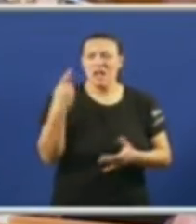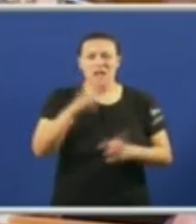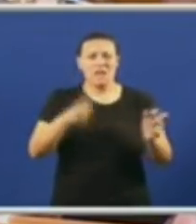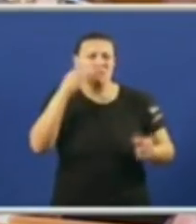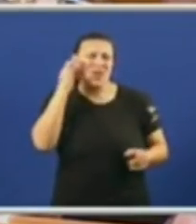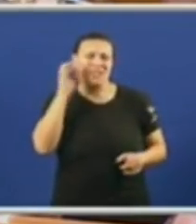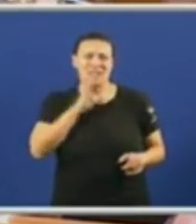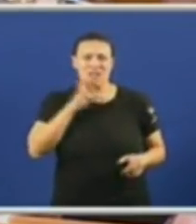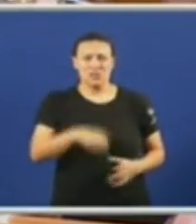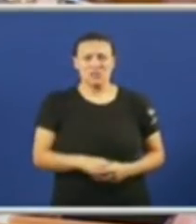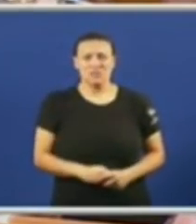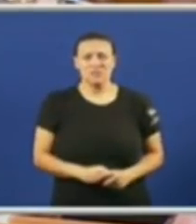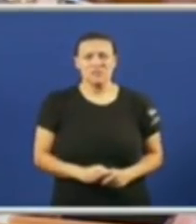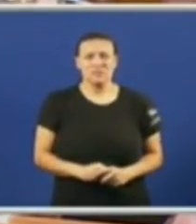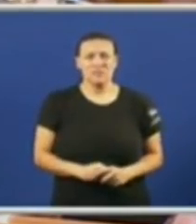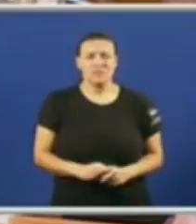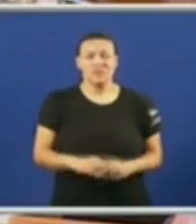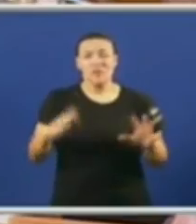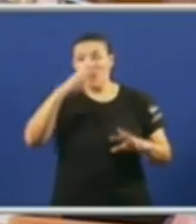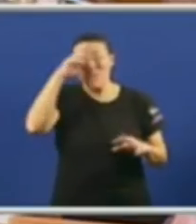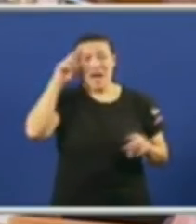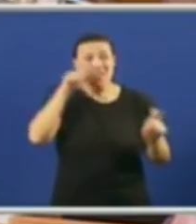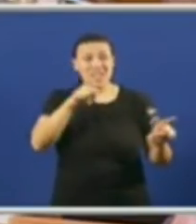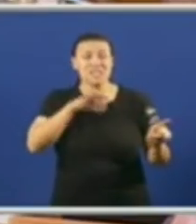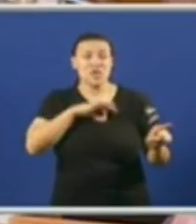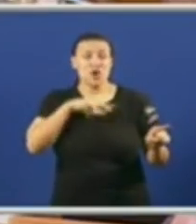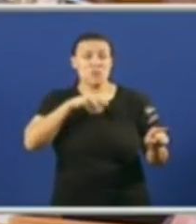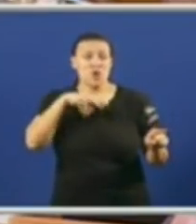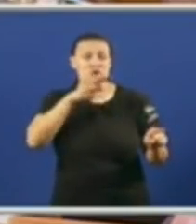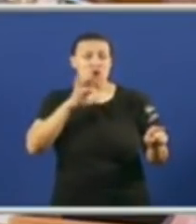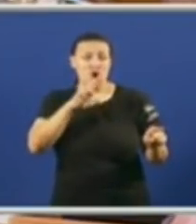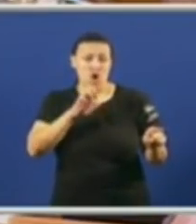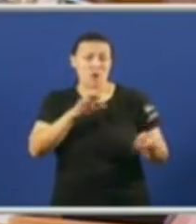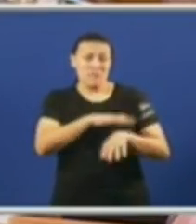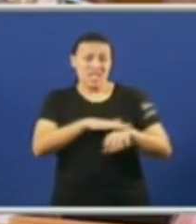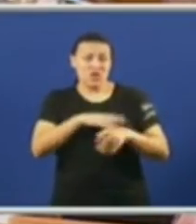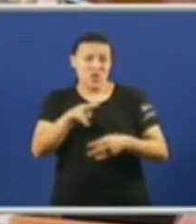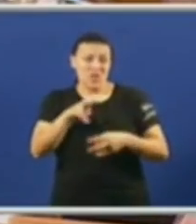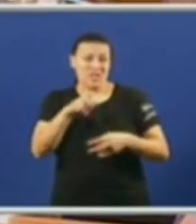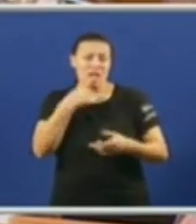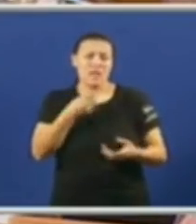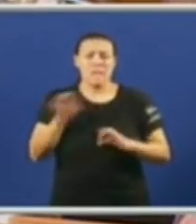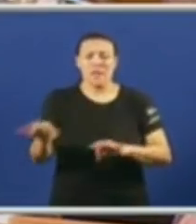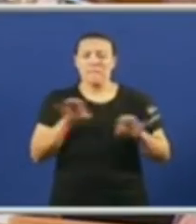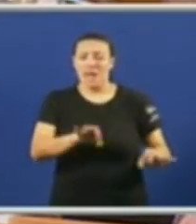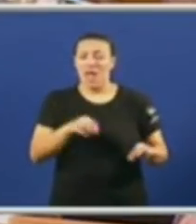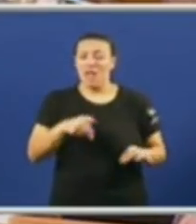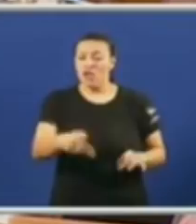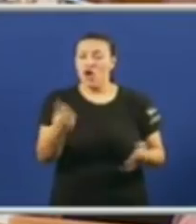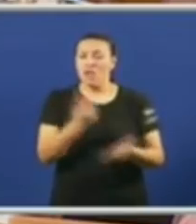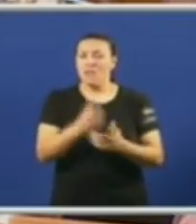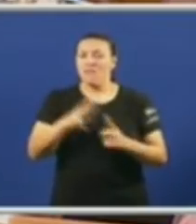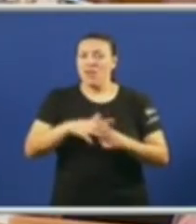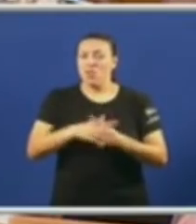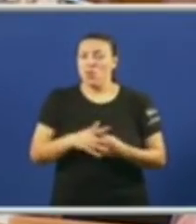galegos e as galegas. Pero desde Madrid o señor Montoro xa nos está preparando outra factura, esta máis